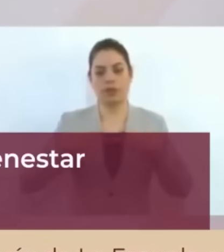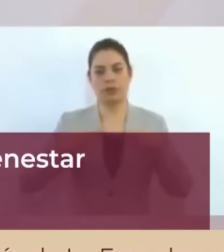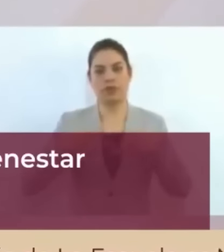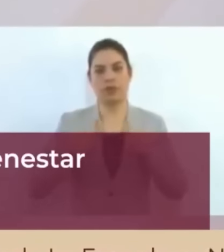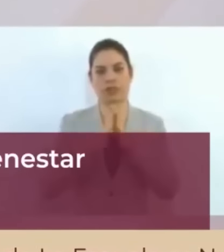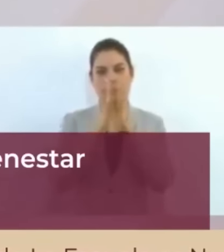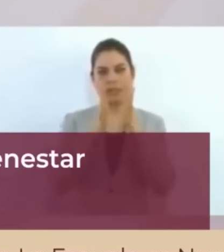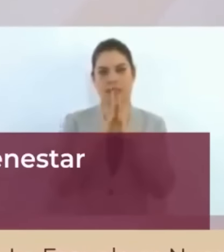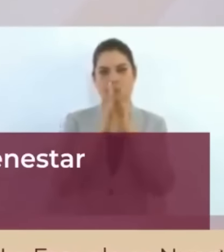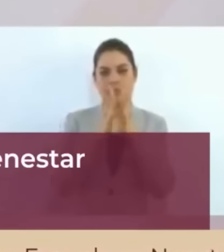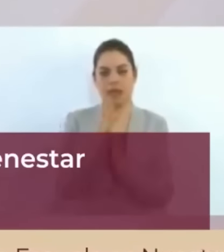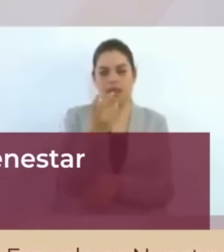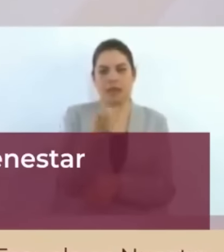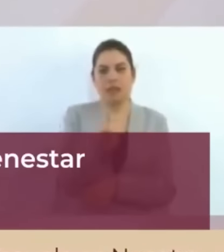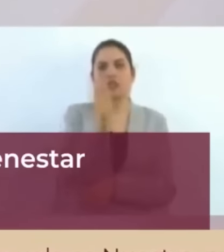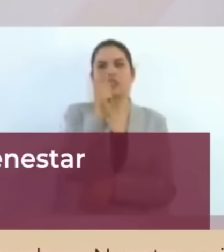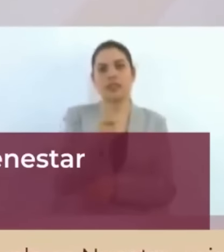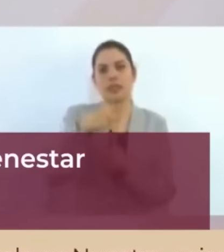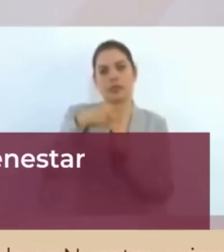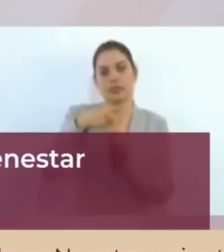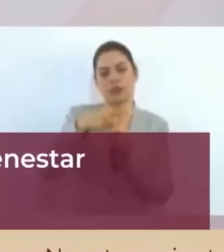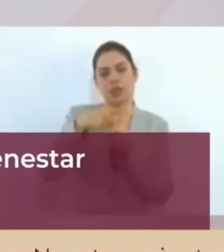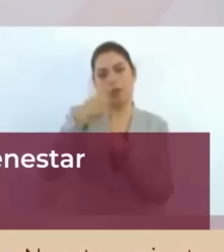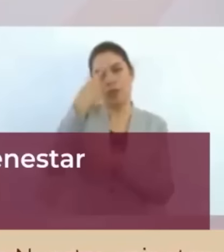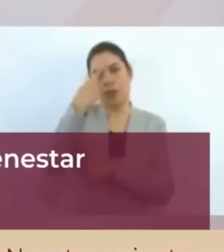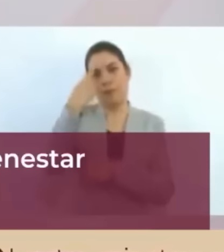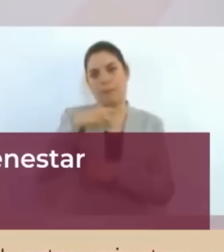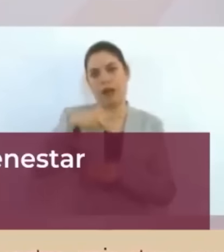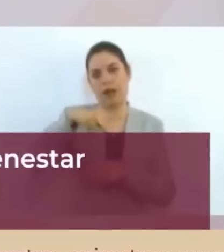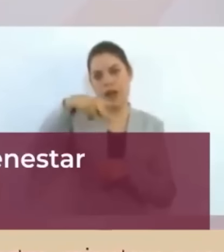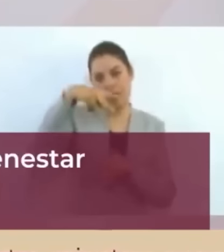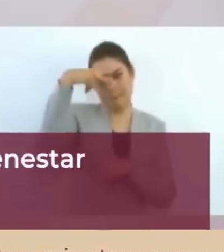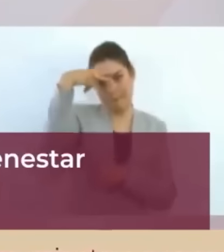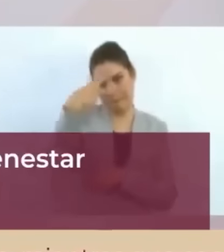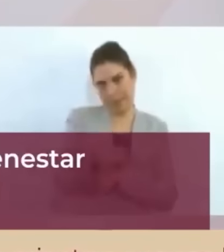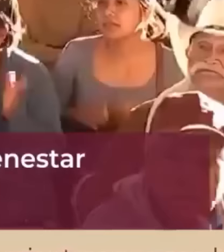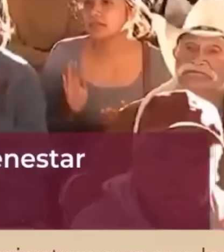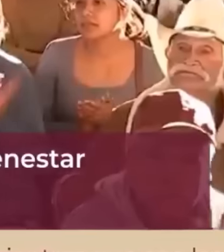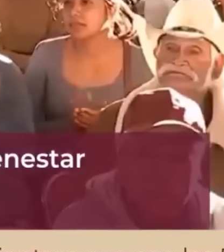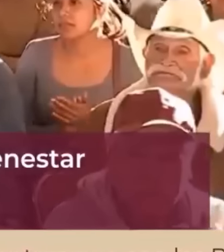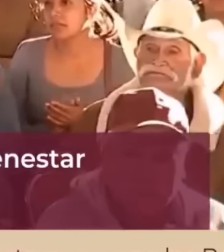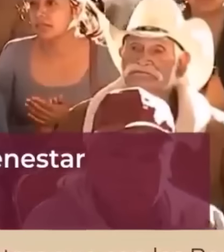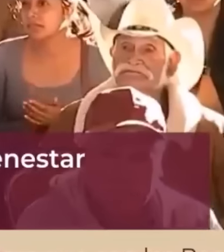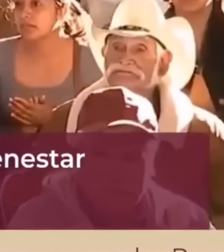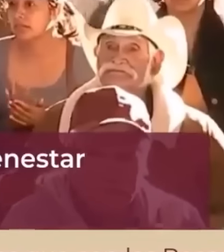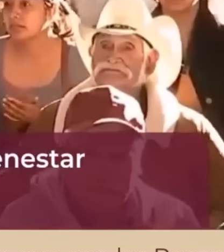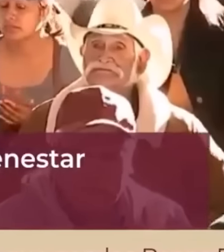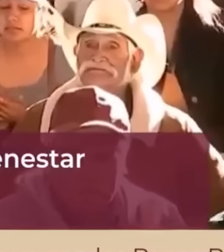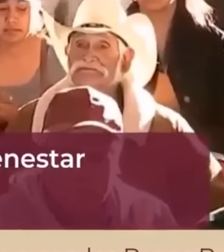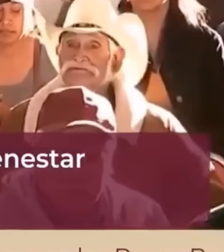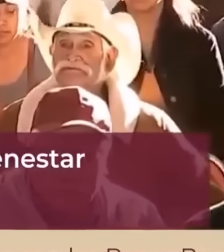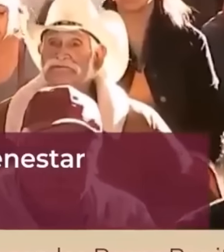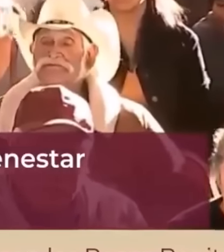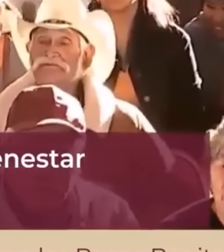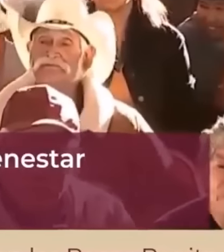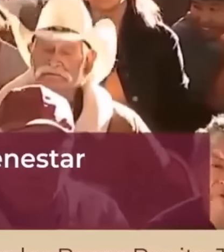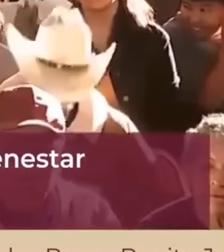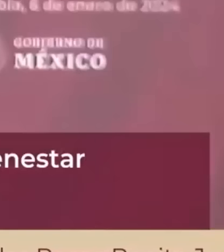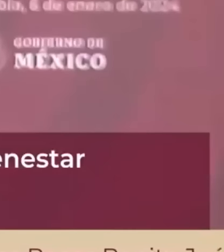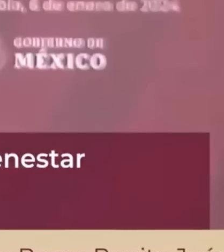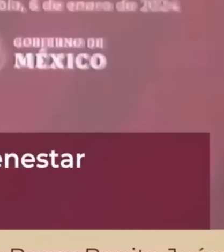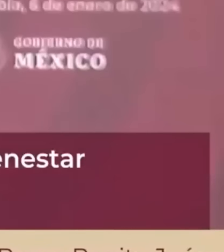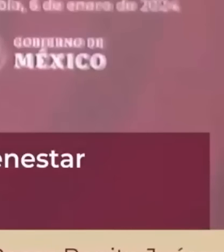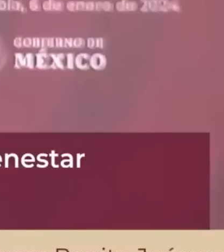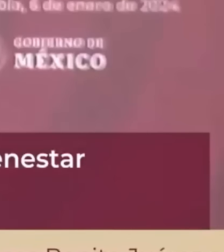Nuestra invierte 4.340 millones de pesos en infraestructura educativa de 8.715 planteles mexiquenses